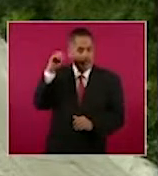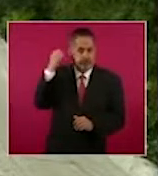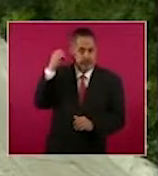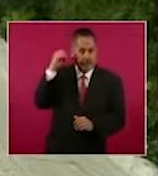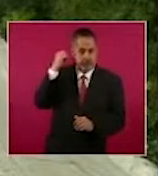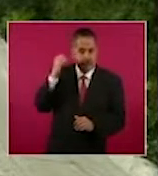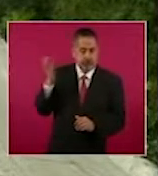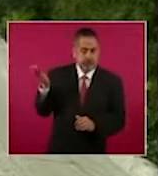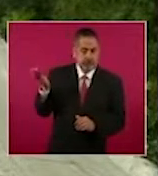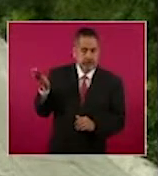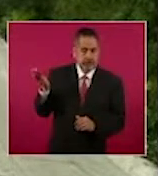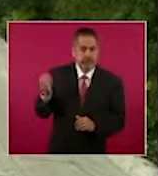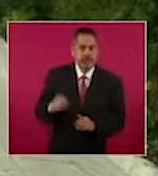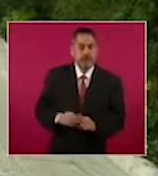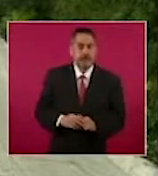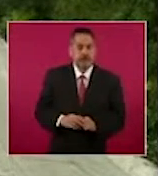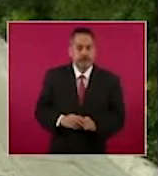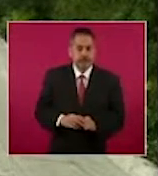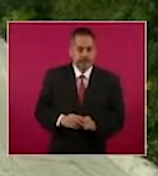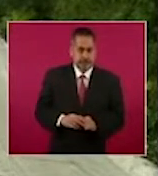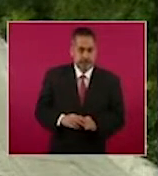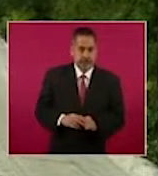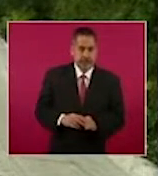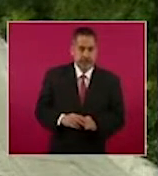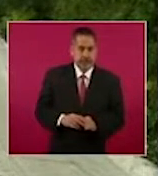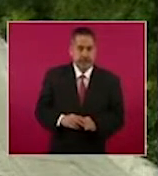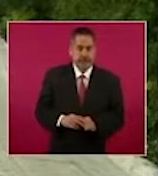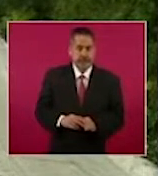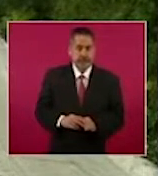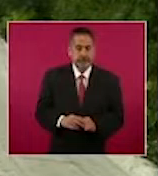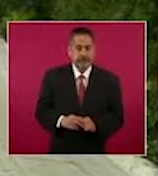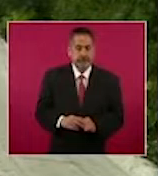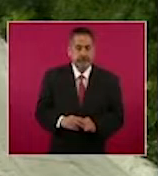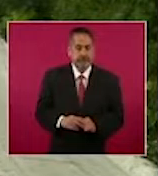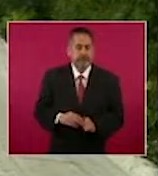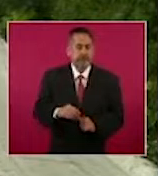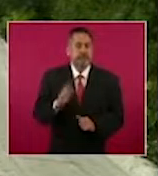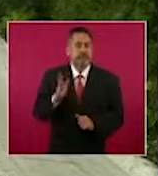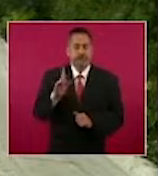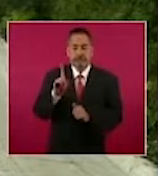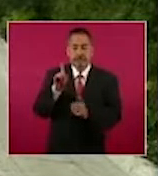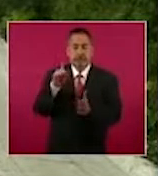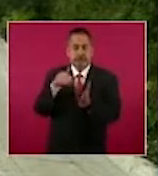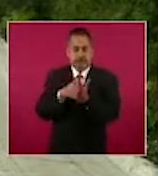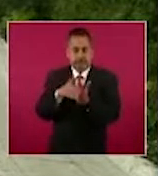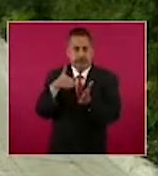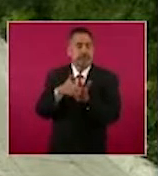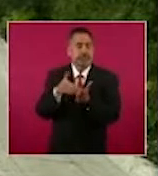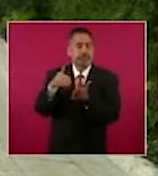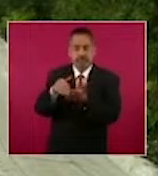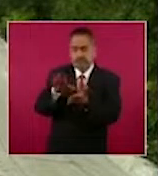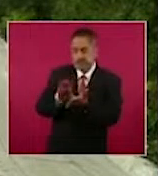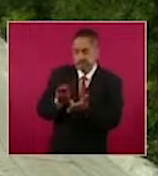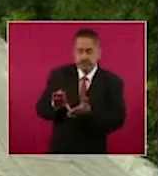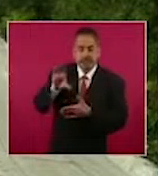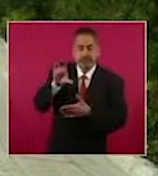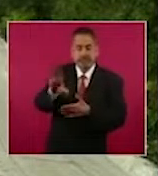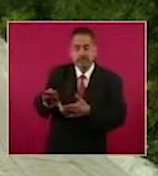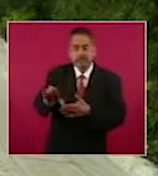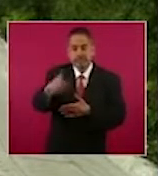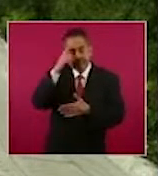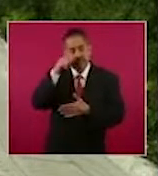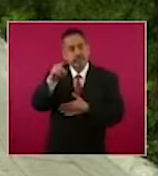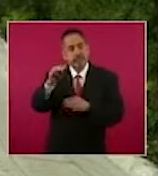pues, se pueden hacer otras cosas en el lugar donde están llevándose a cabo esos caminos, esas carreteras. Qué bonitas